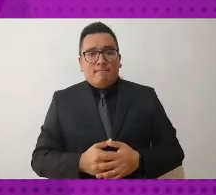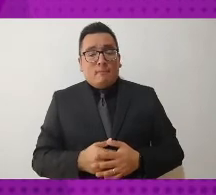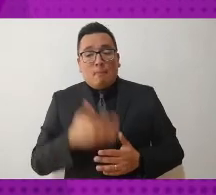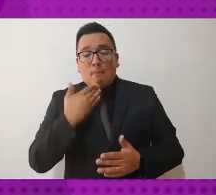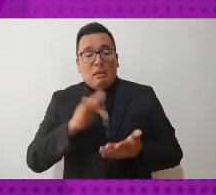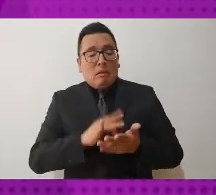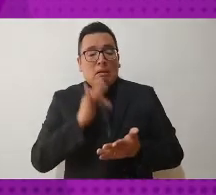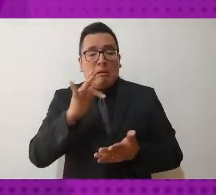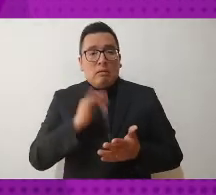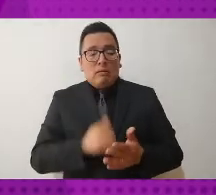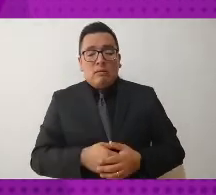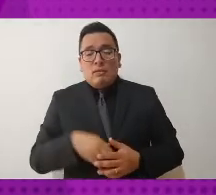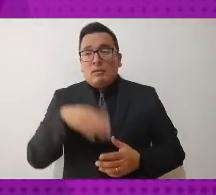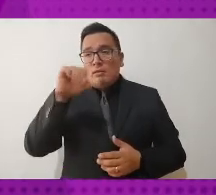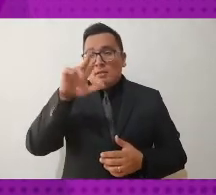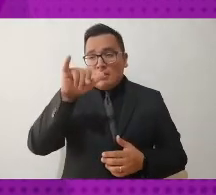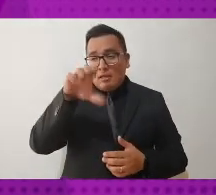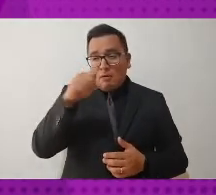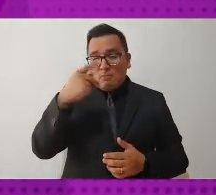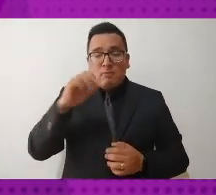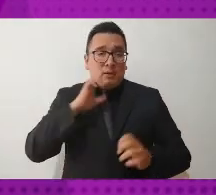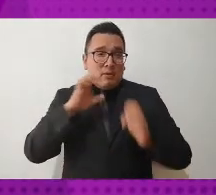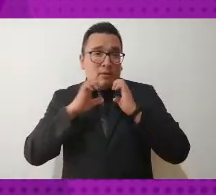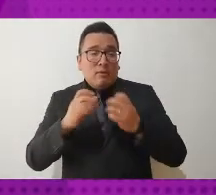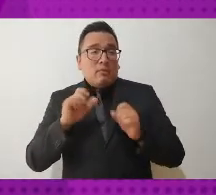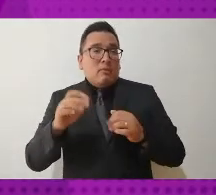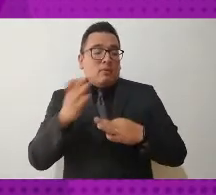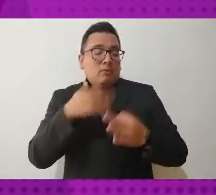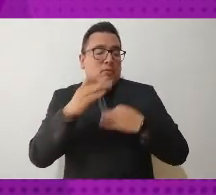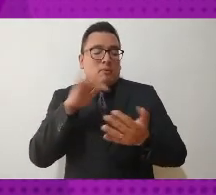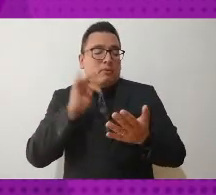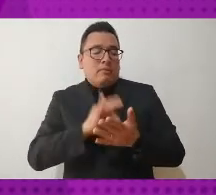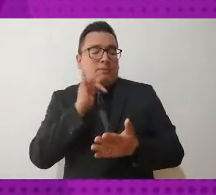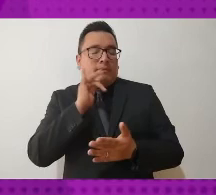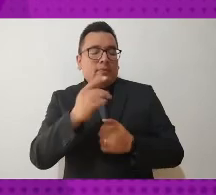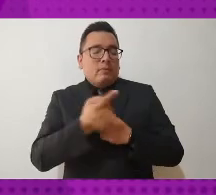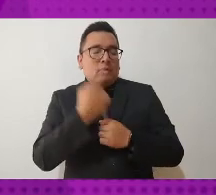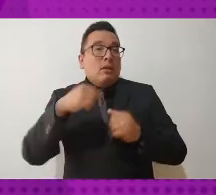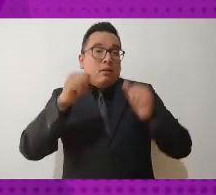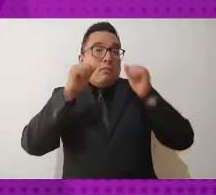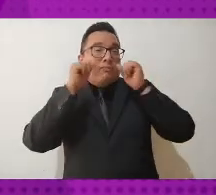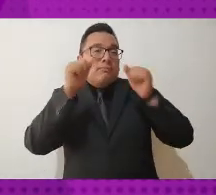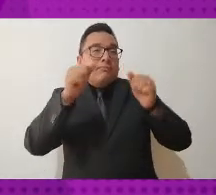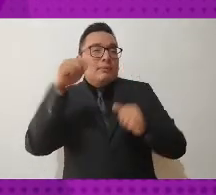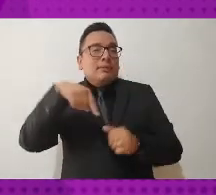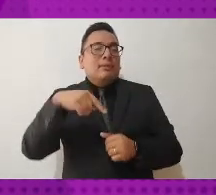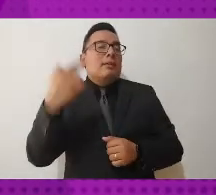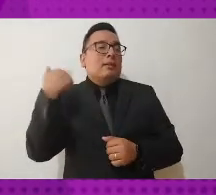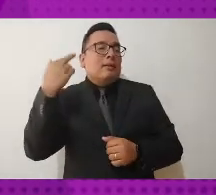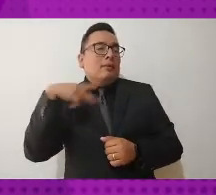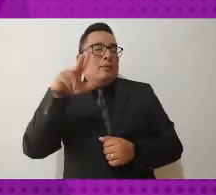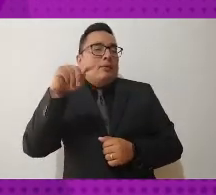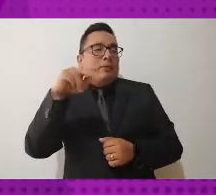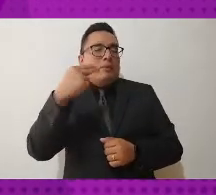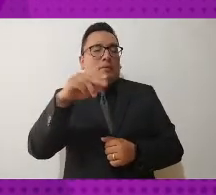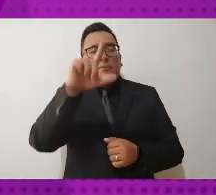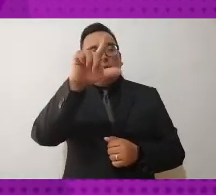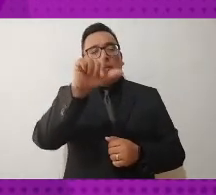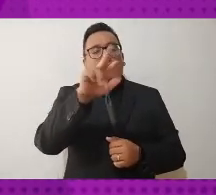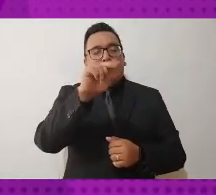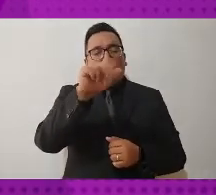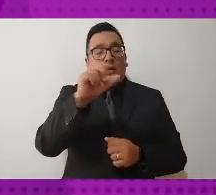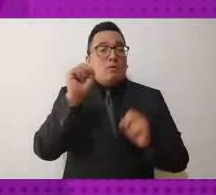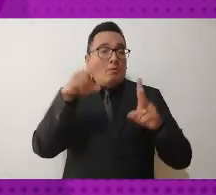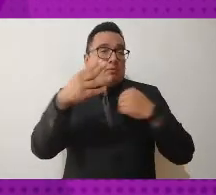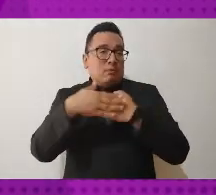pues muchísimas gracias Carlos por tu entrevista y muchas gracias a todas y todos todos los que nos acompañaron en esta emisión del programa La urna